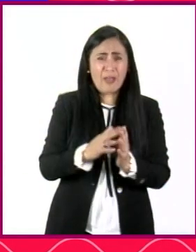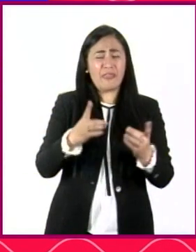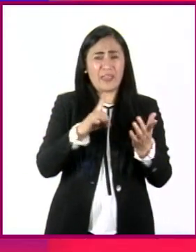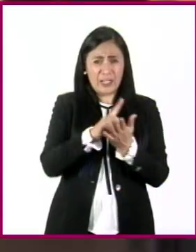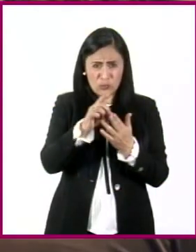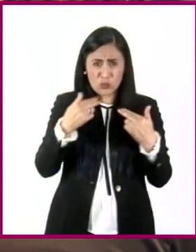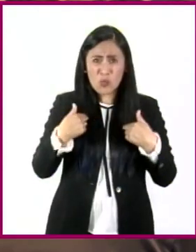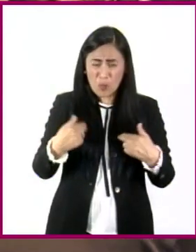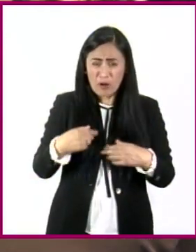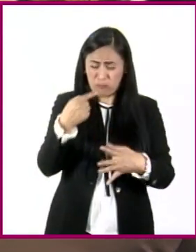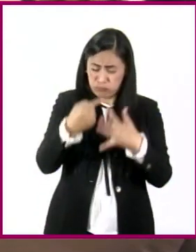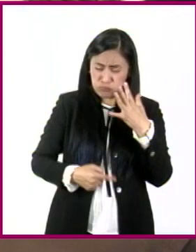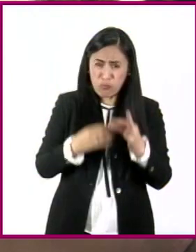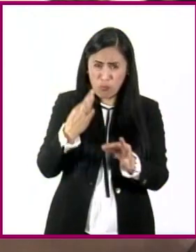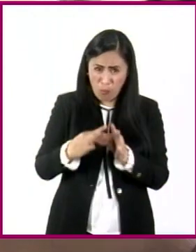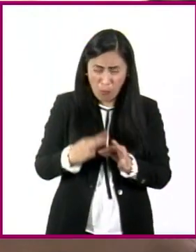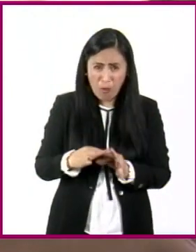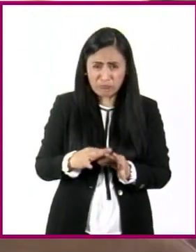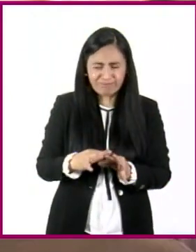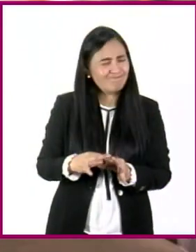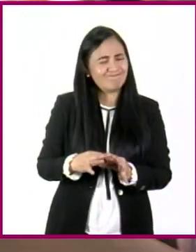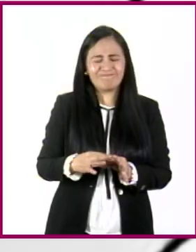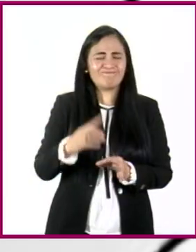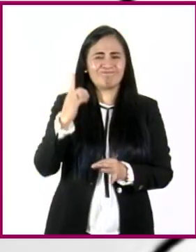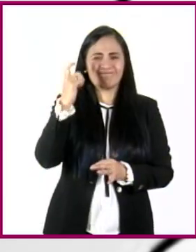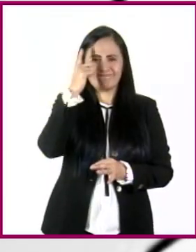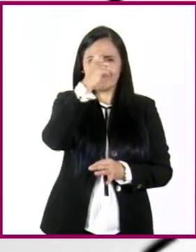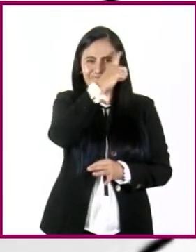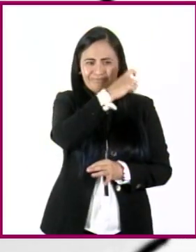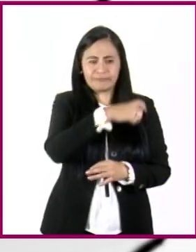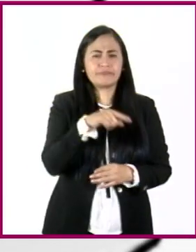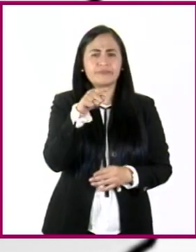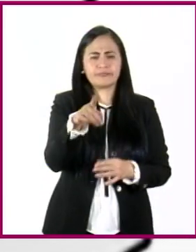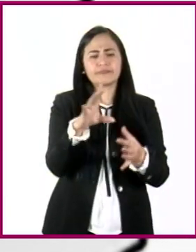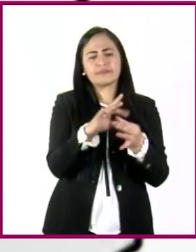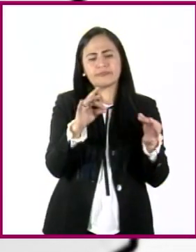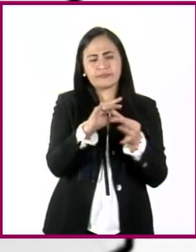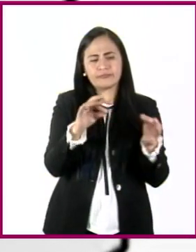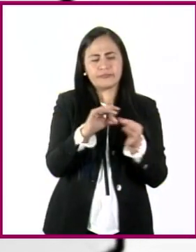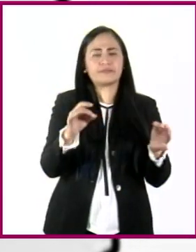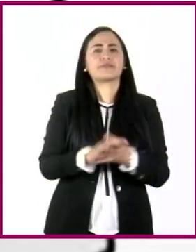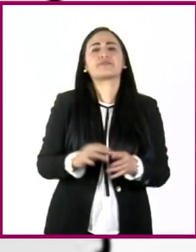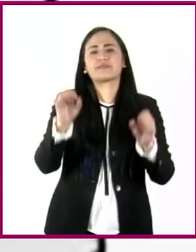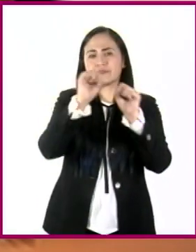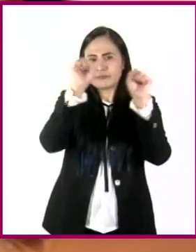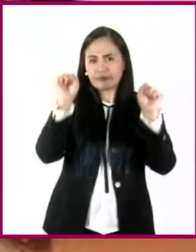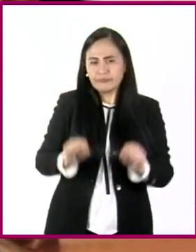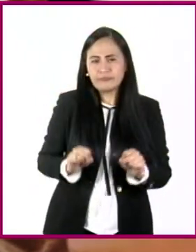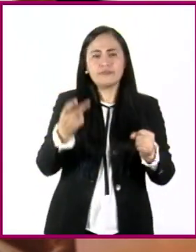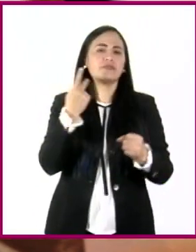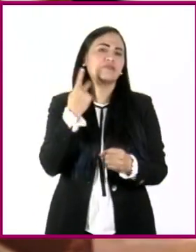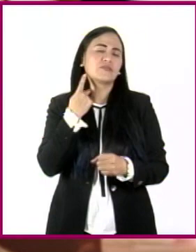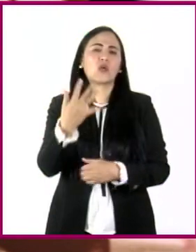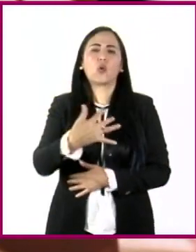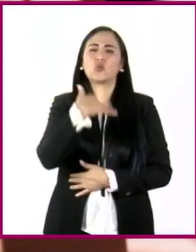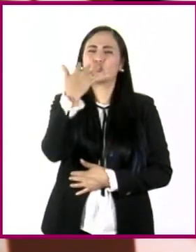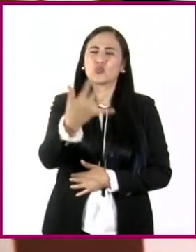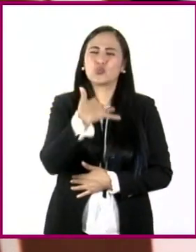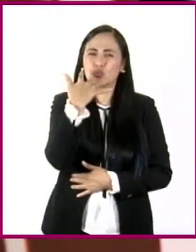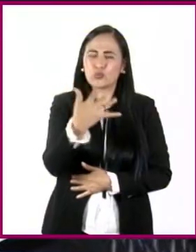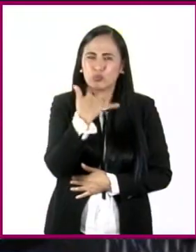humanos. Para dimensionar lo que plantea, explica que los sistemas políticos corruptos niegan el